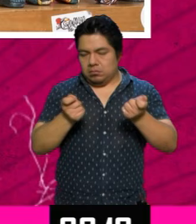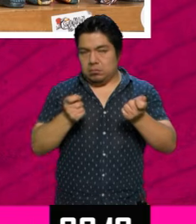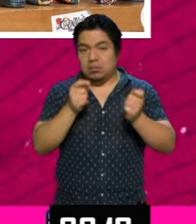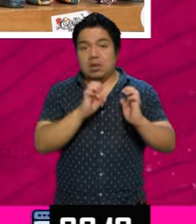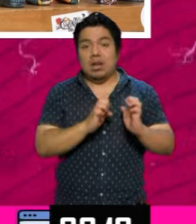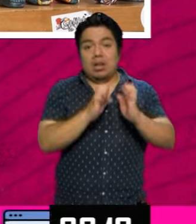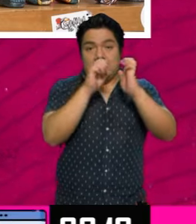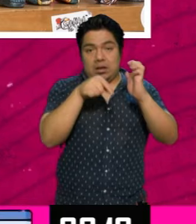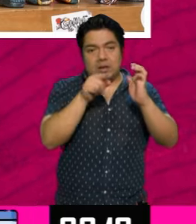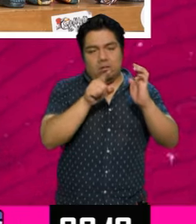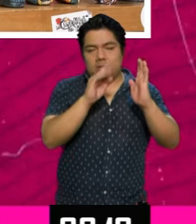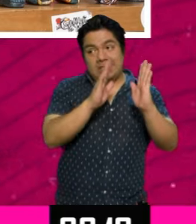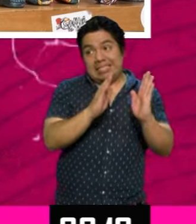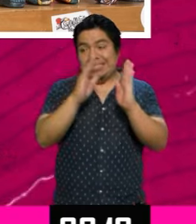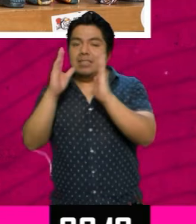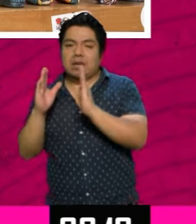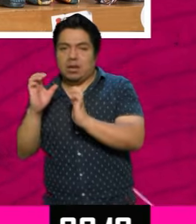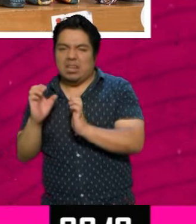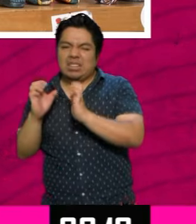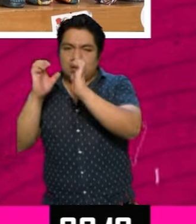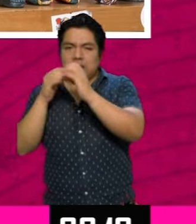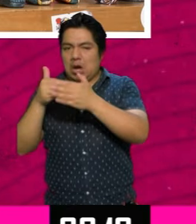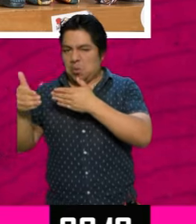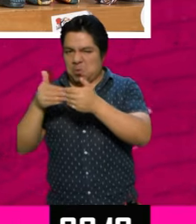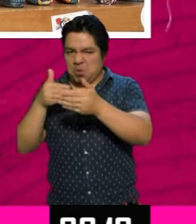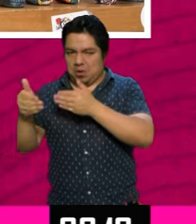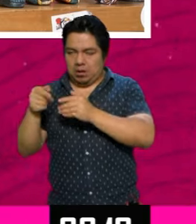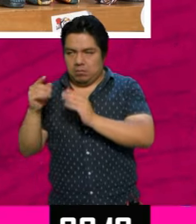edificio contiguo, que es moderno, y